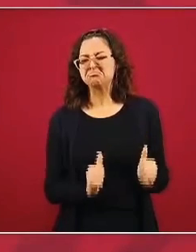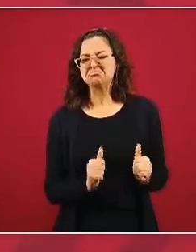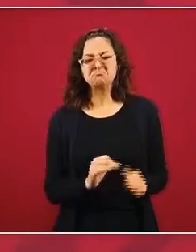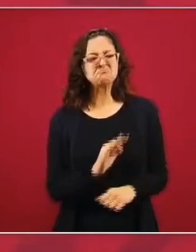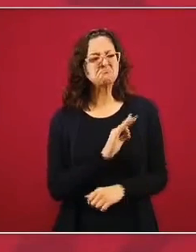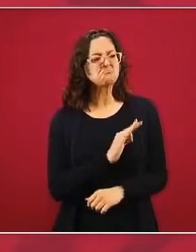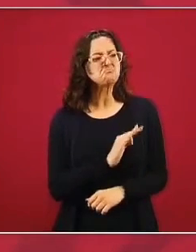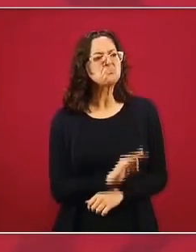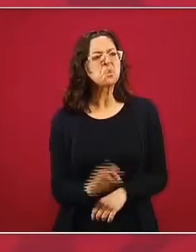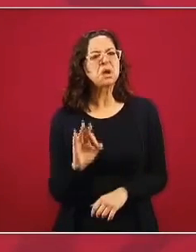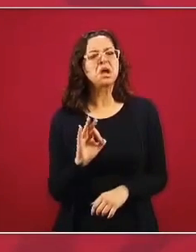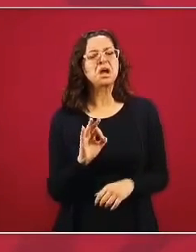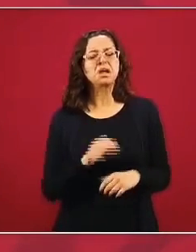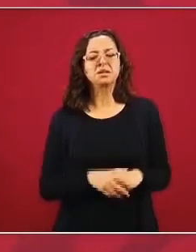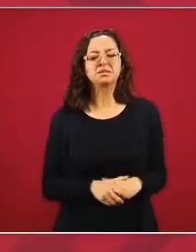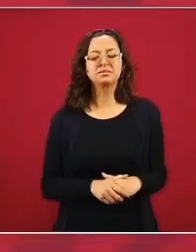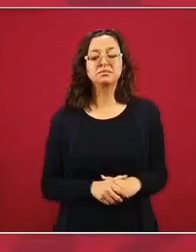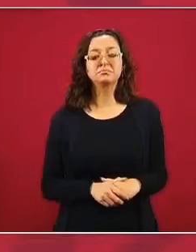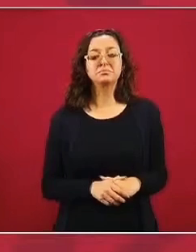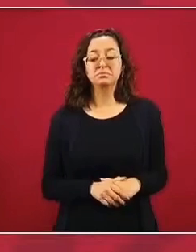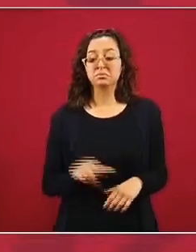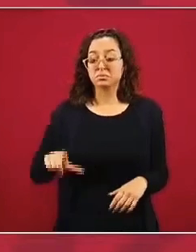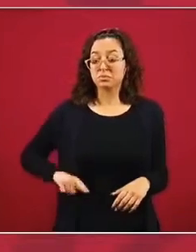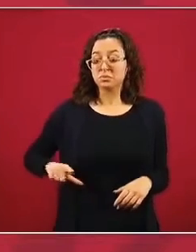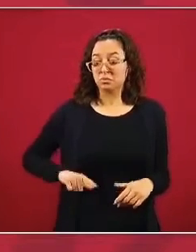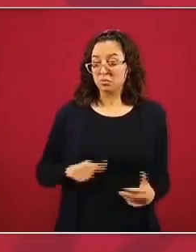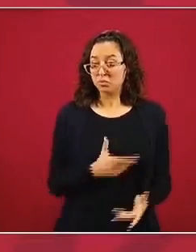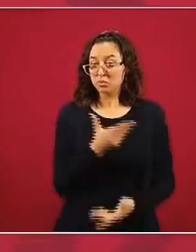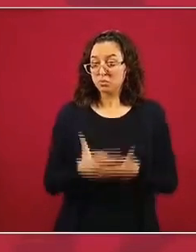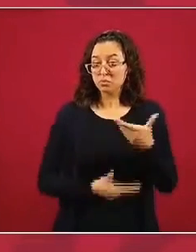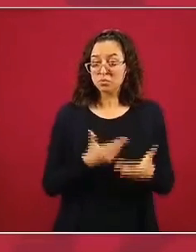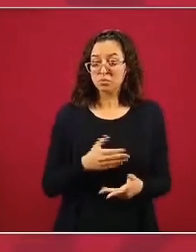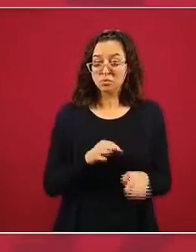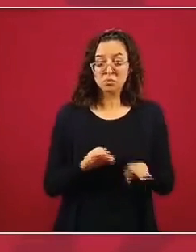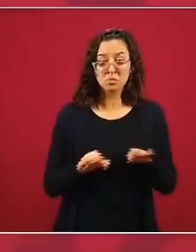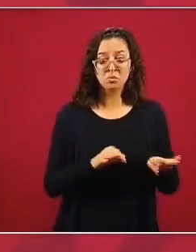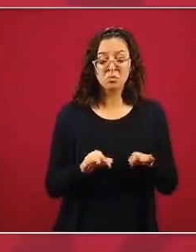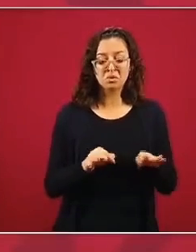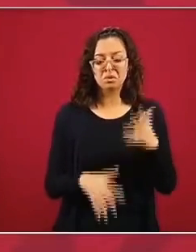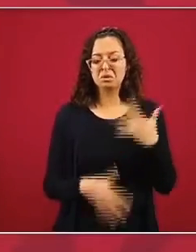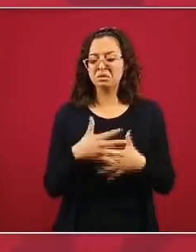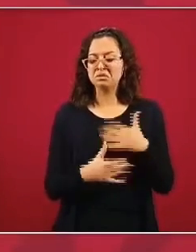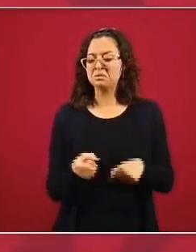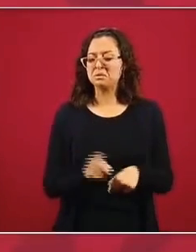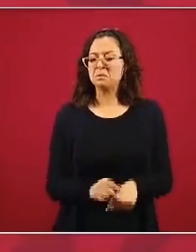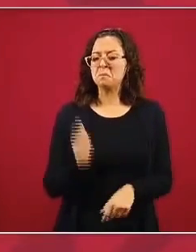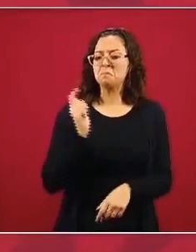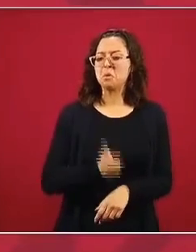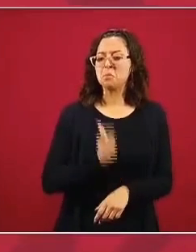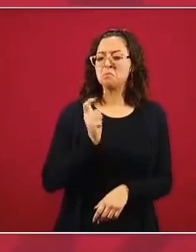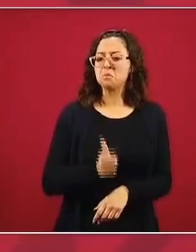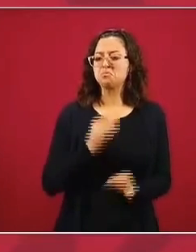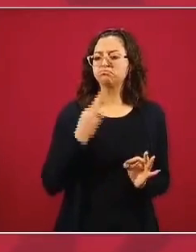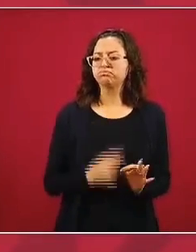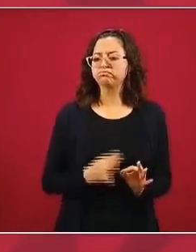En el caso de que es un servidor público, pues cada quincena cobra.